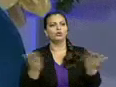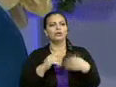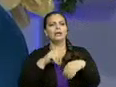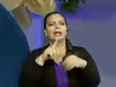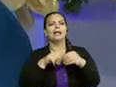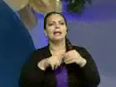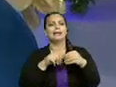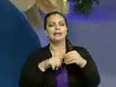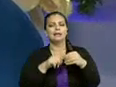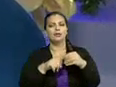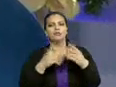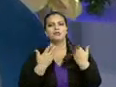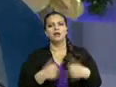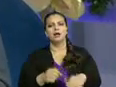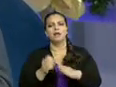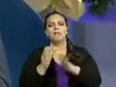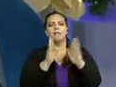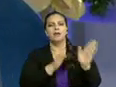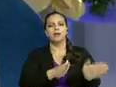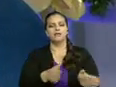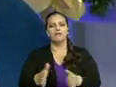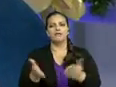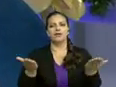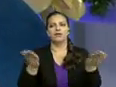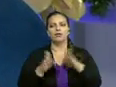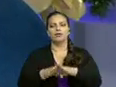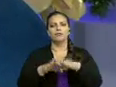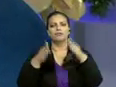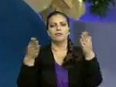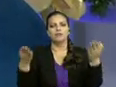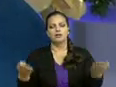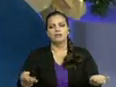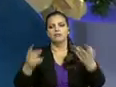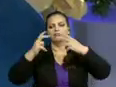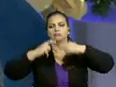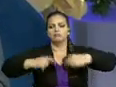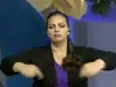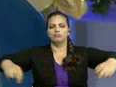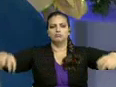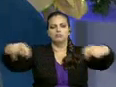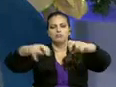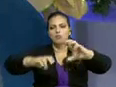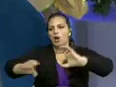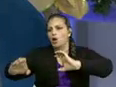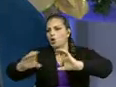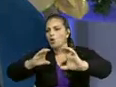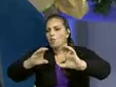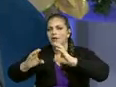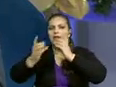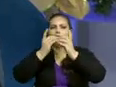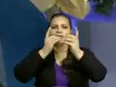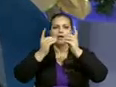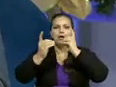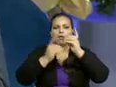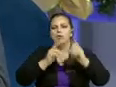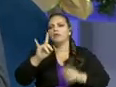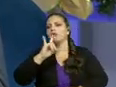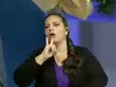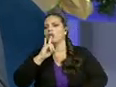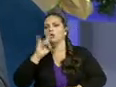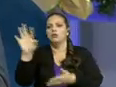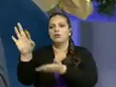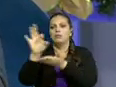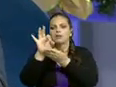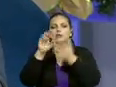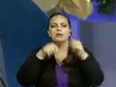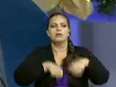trabajo en donde se han discutido y donde se han destrabado algunas circunstancias de ambos países, lo que beneficia a quién,